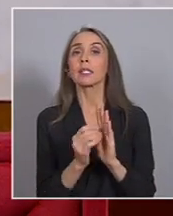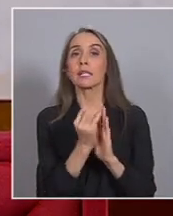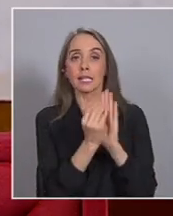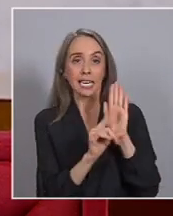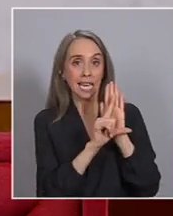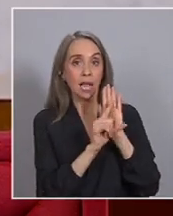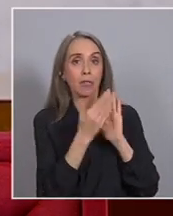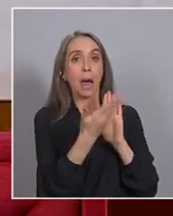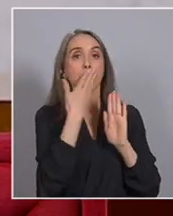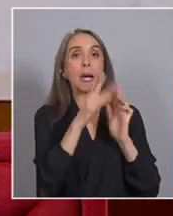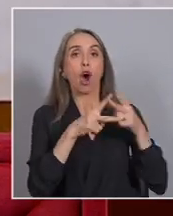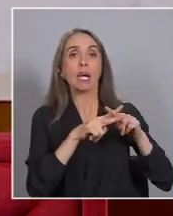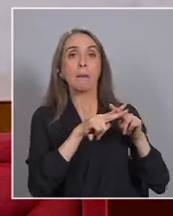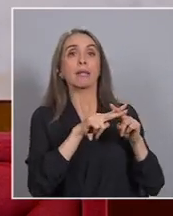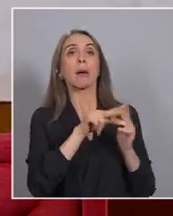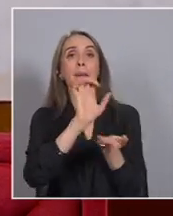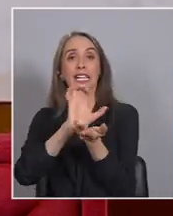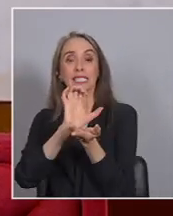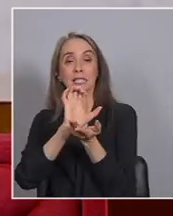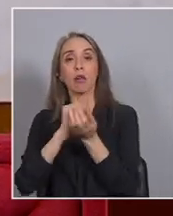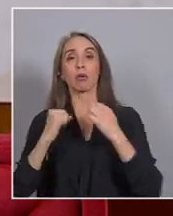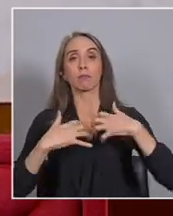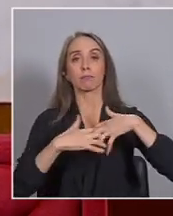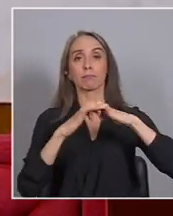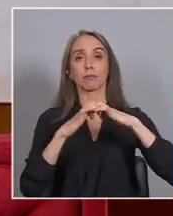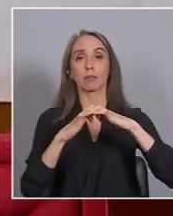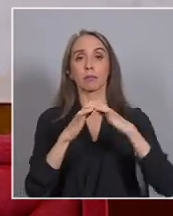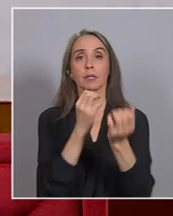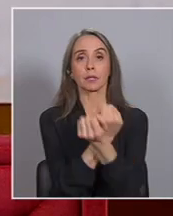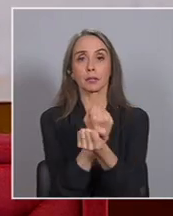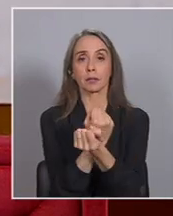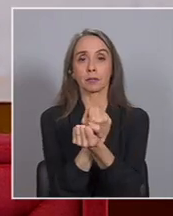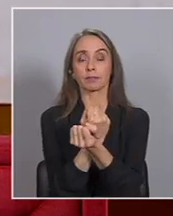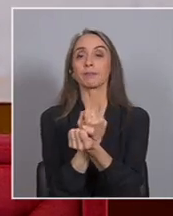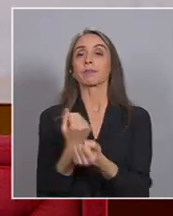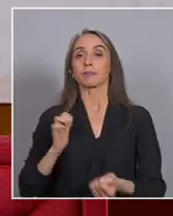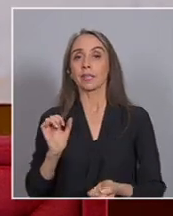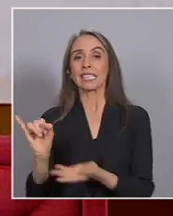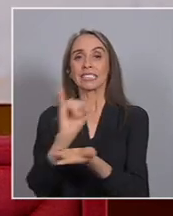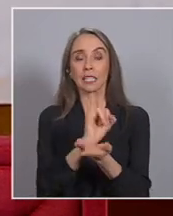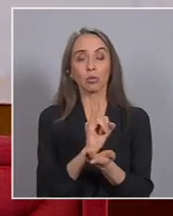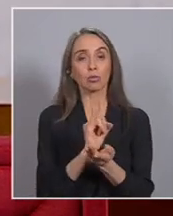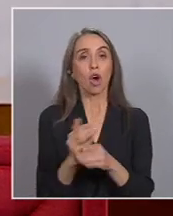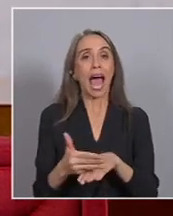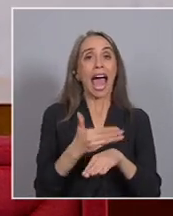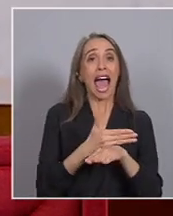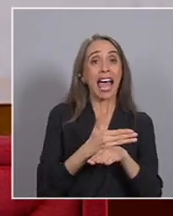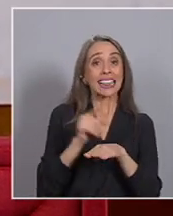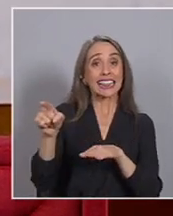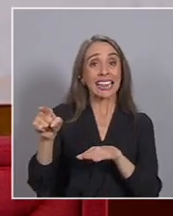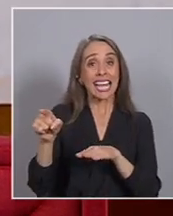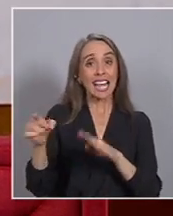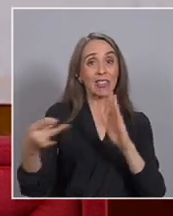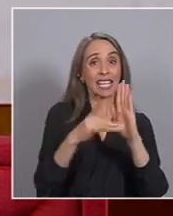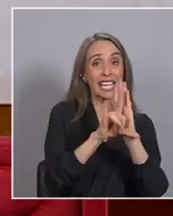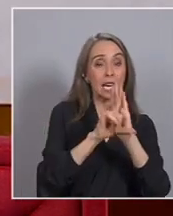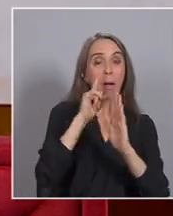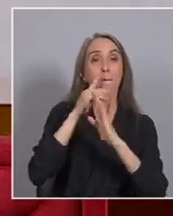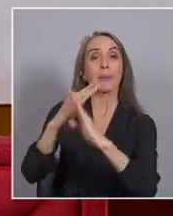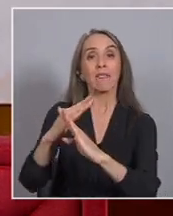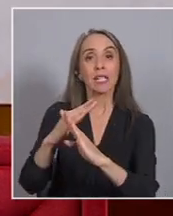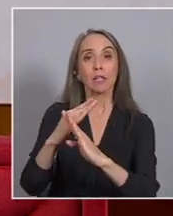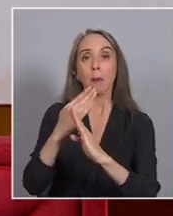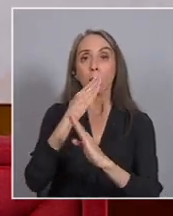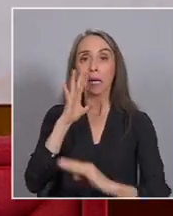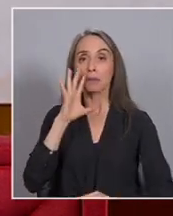herramientas del Estado y fortalecer a nuestras policías e instituciones en materia de prevención para hacer más eficiente la